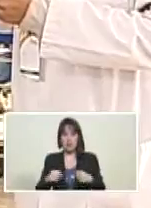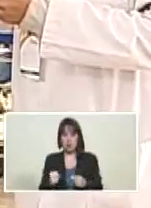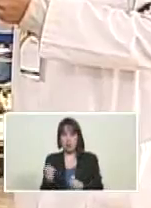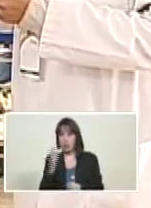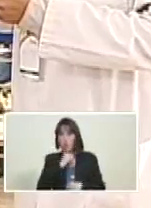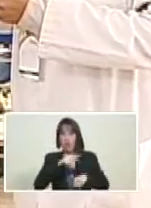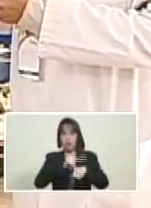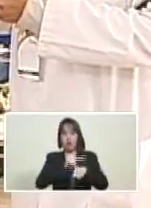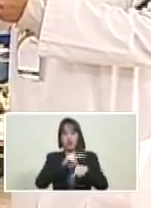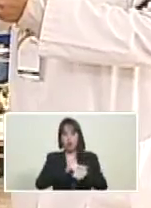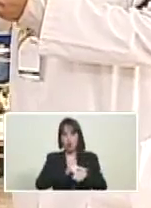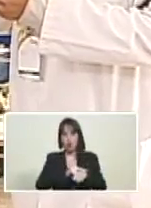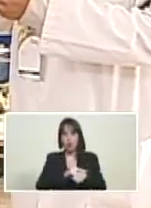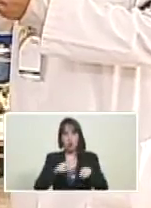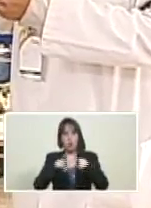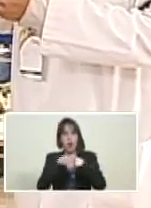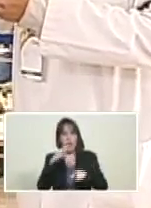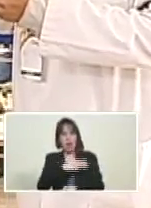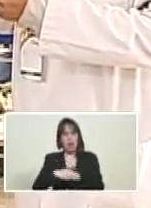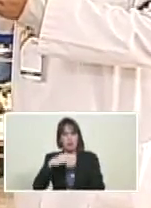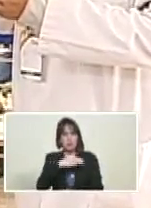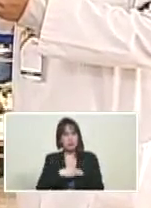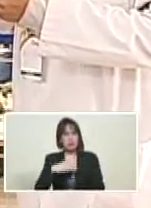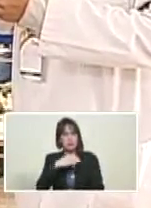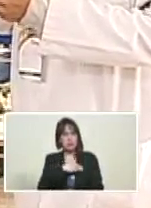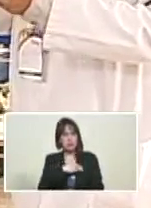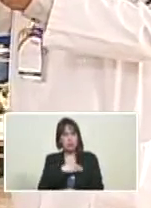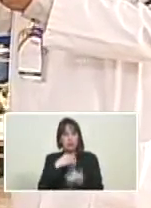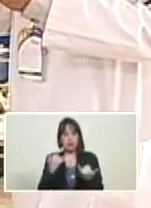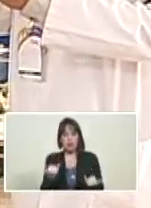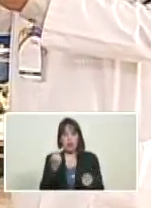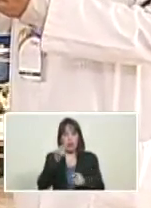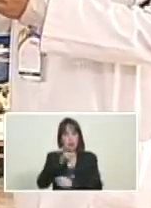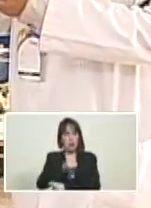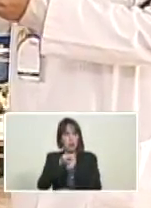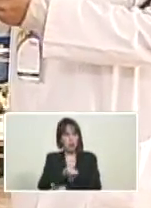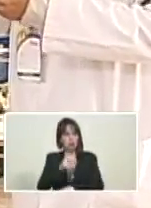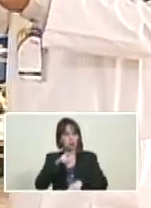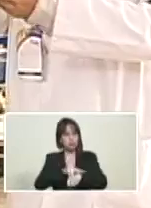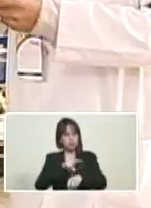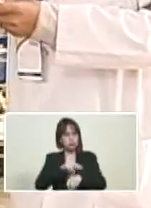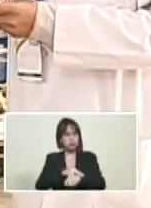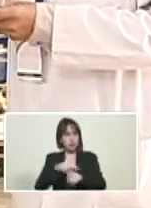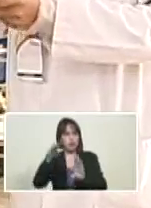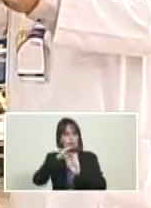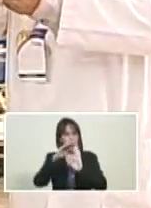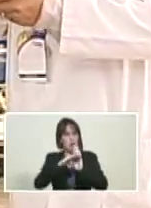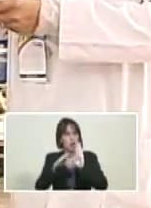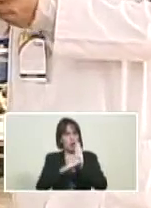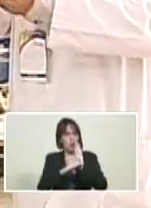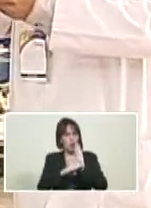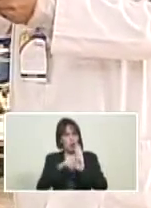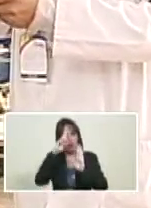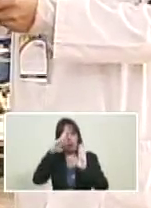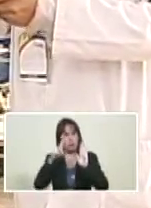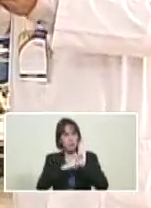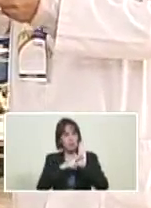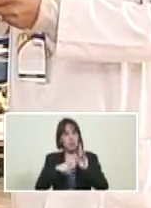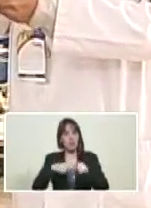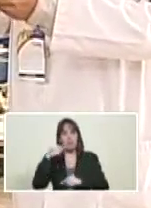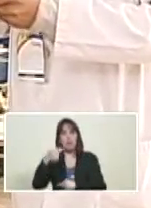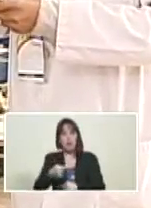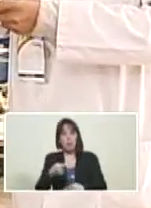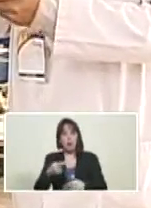de acuerdo a su misión y de los médicos ya graduados, cumplan de manera obligatoria posterior a su formación